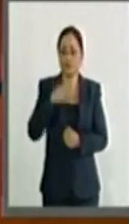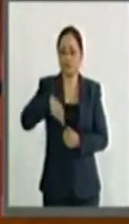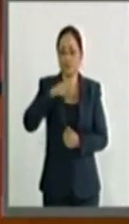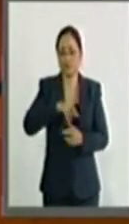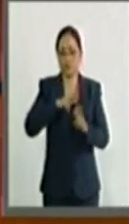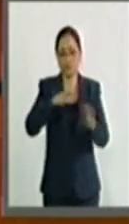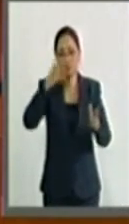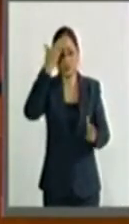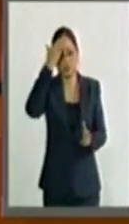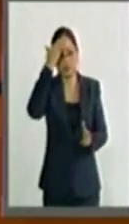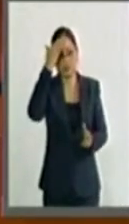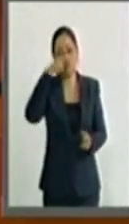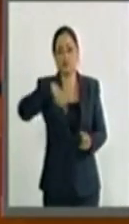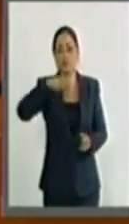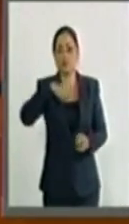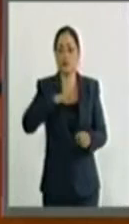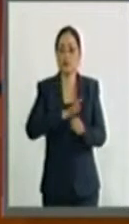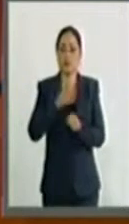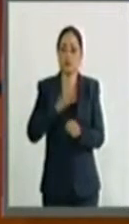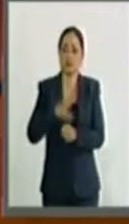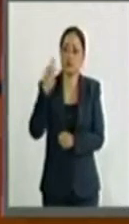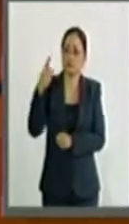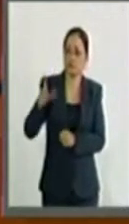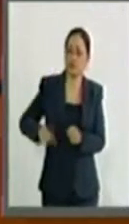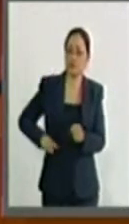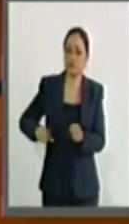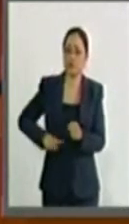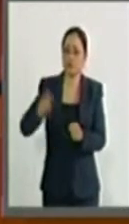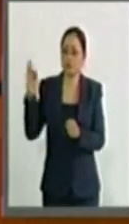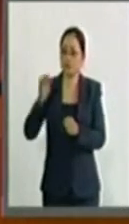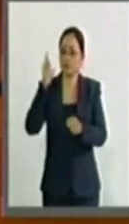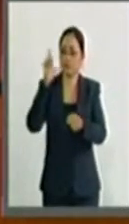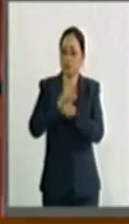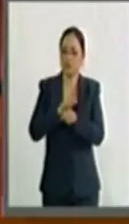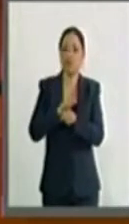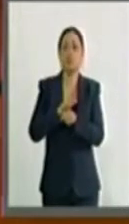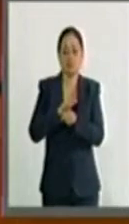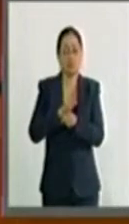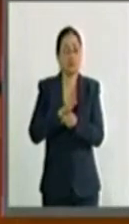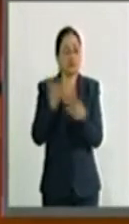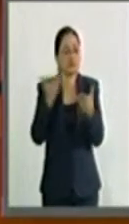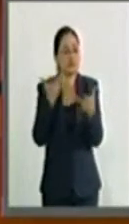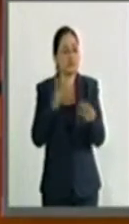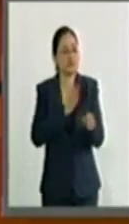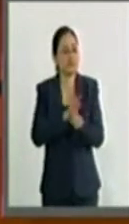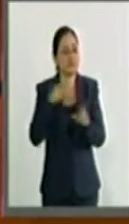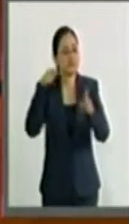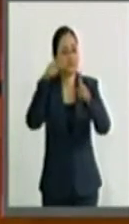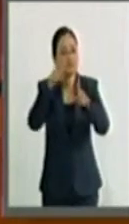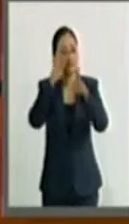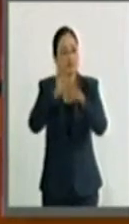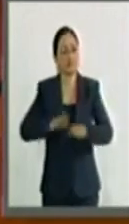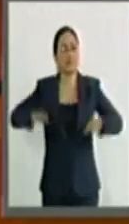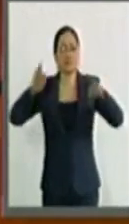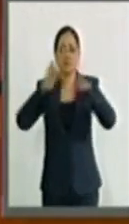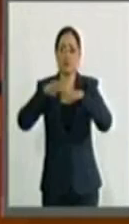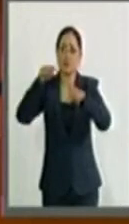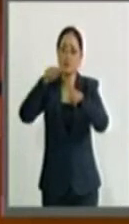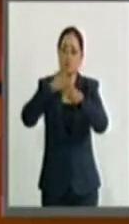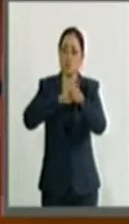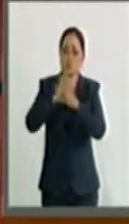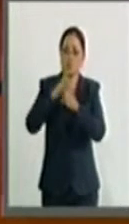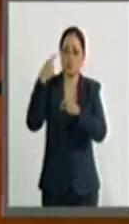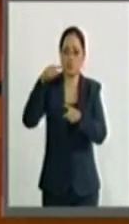reconocemos las acciones del Gobierno de la República, quien mantiene como objetivo principal de